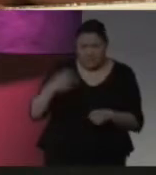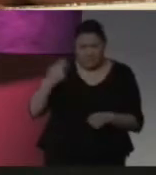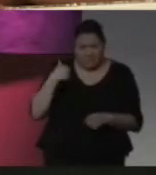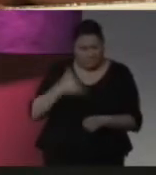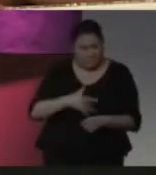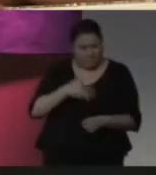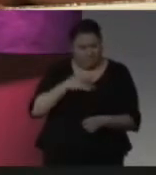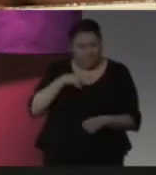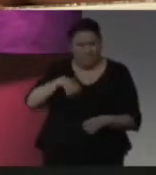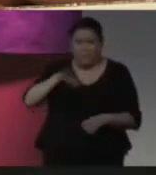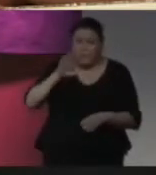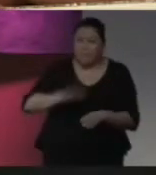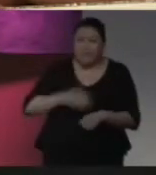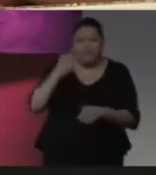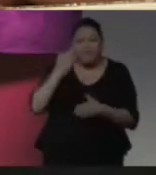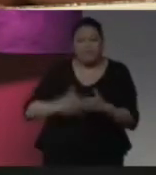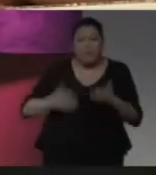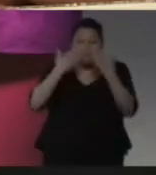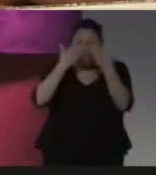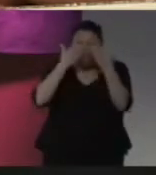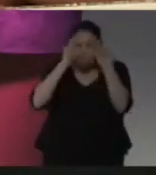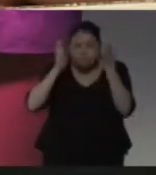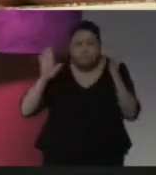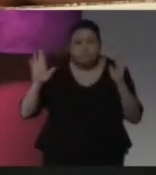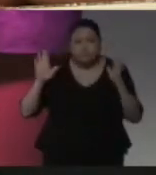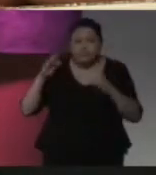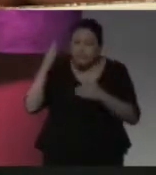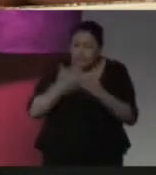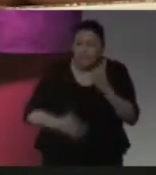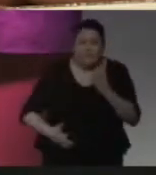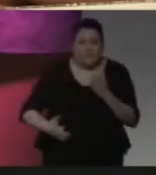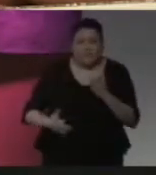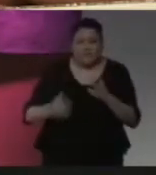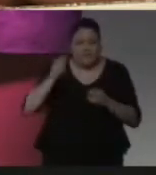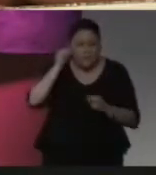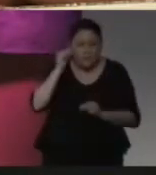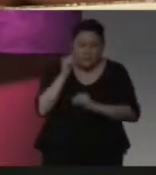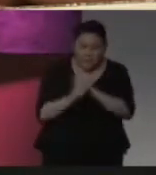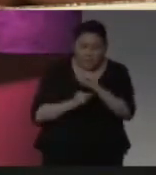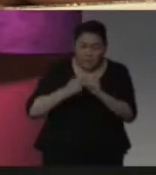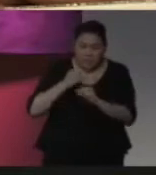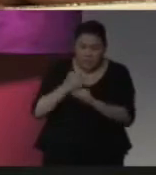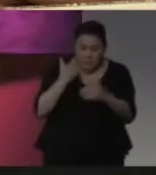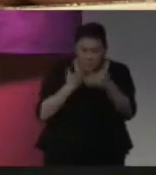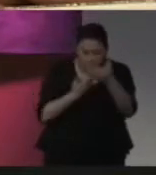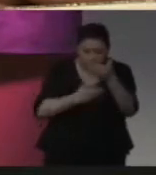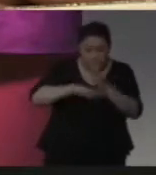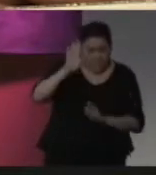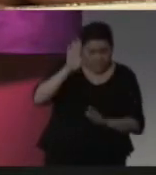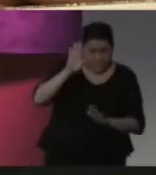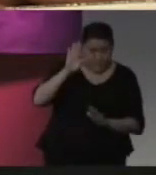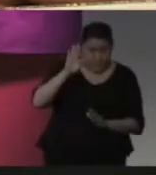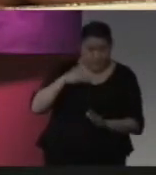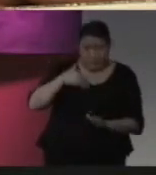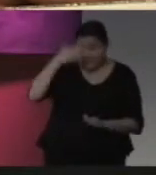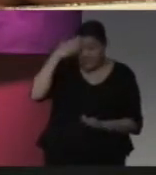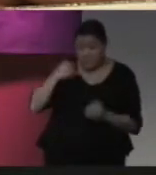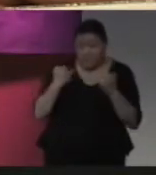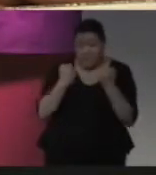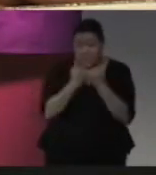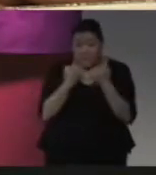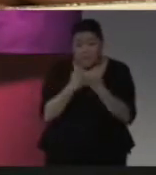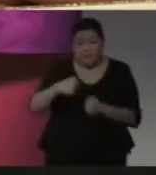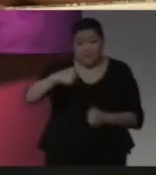un campo amplísimo, ¿verdad?, partiendo de estas nuestras realidades. Yo